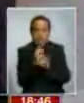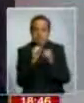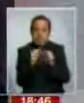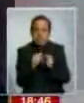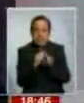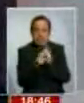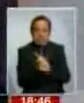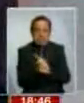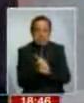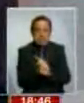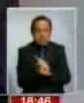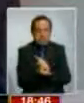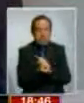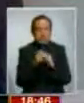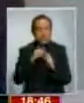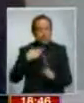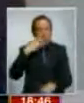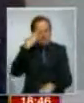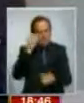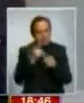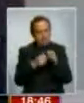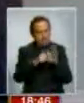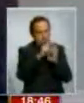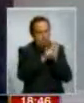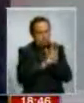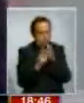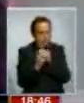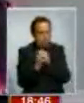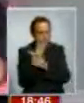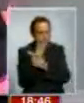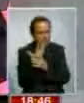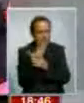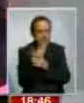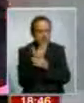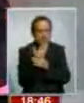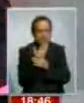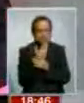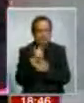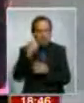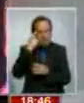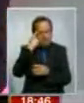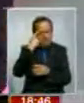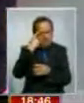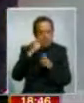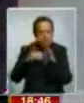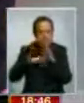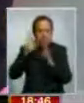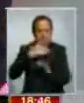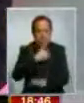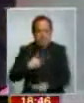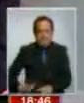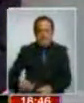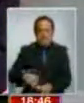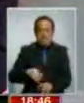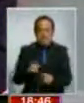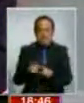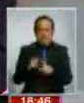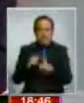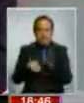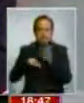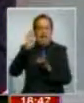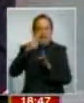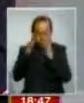sentido. Yo creo que la nueva constitución, como se propone, va a ir en la dirección inversa. Se va a acentuar el presidencialismo a costillas